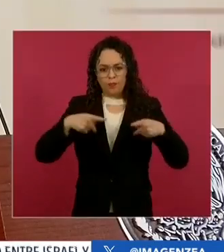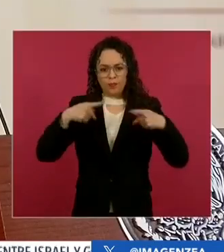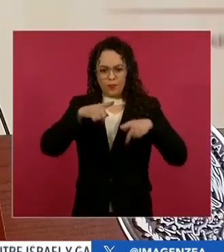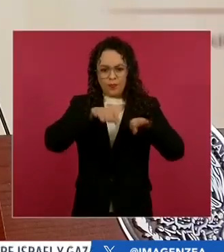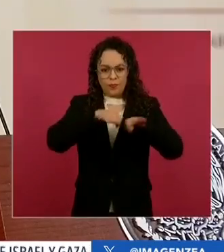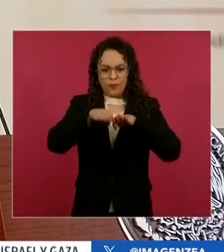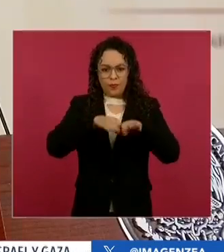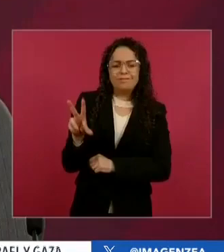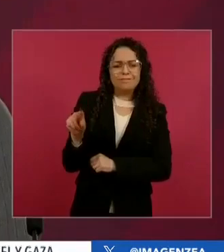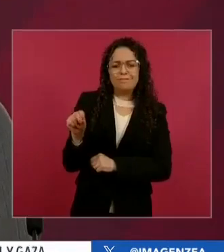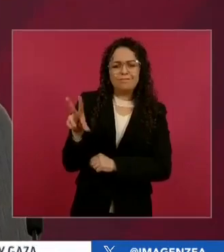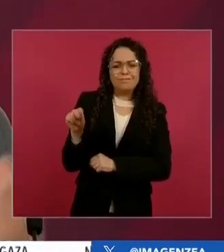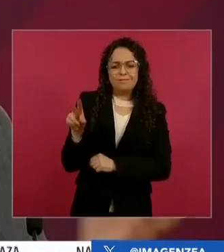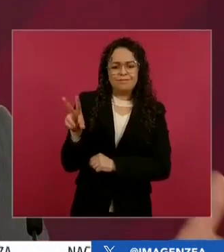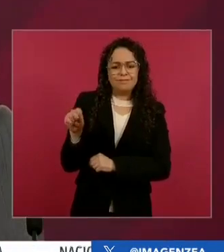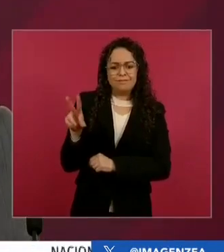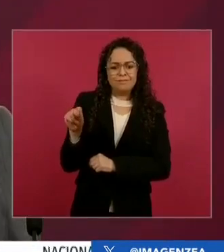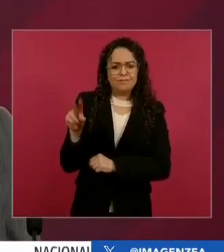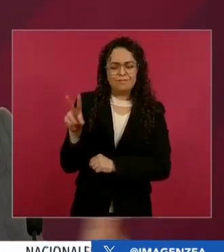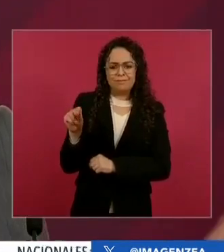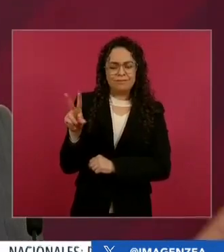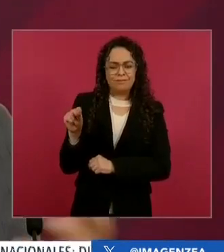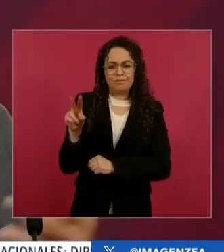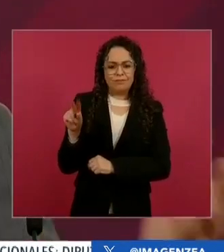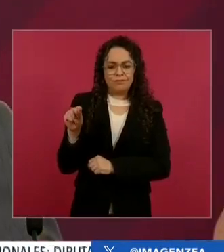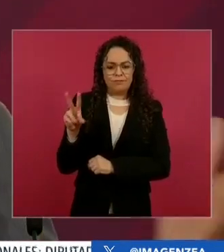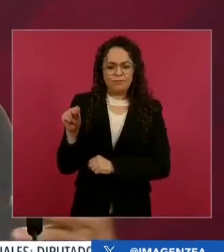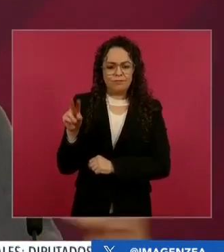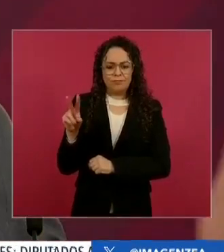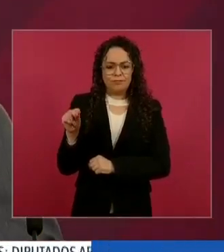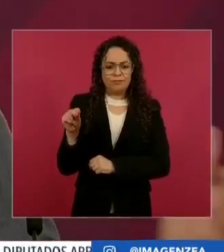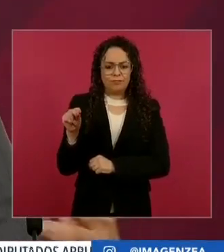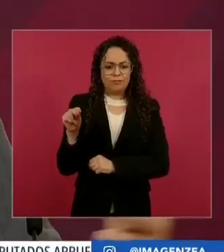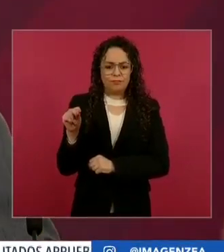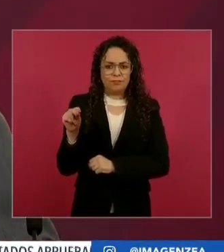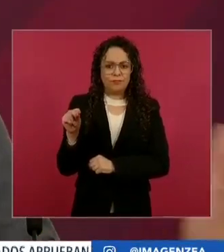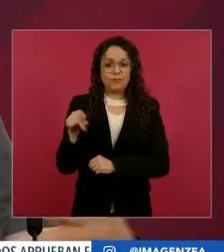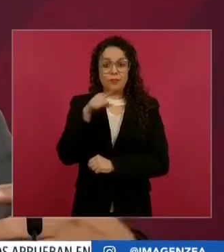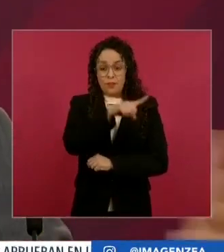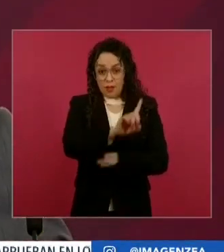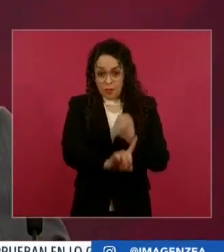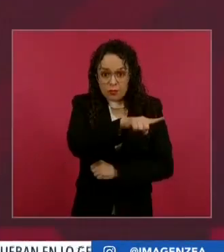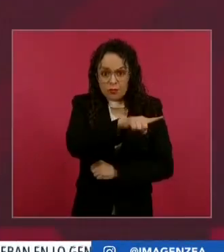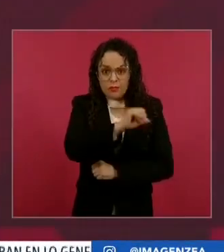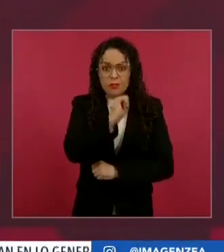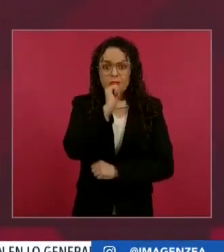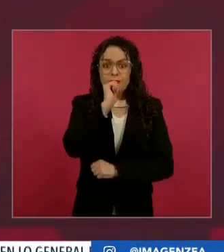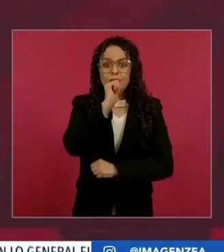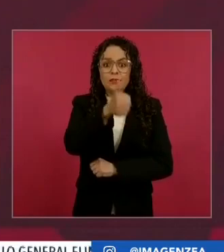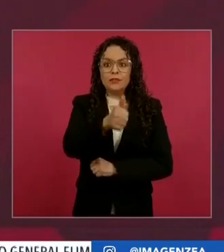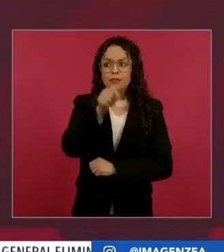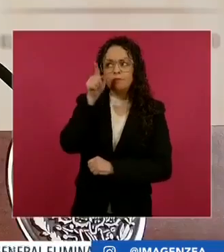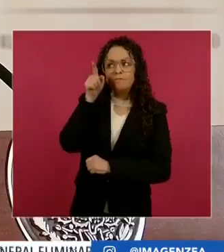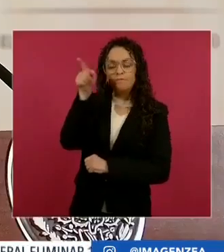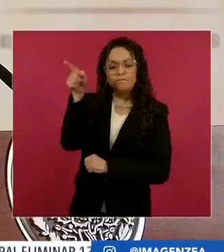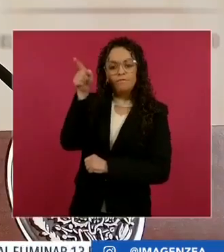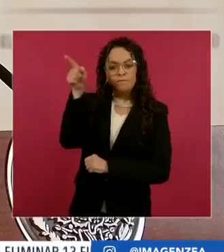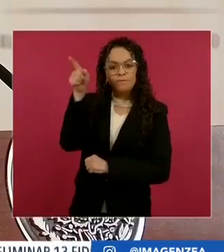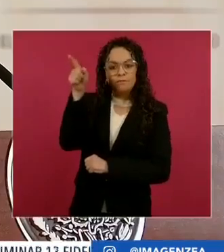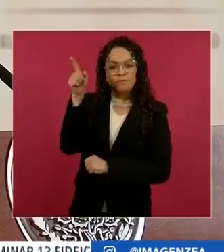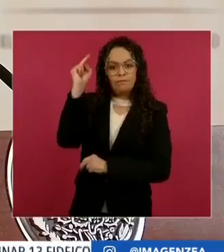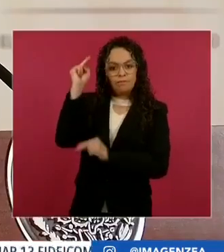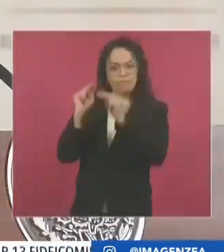con ellos, que ellos no van a salir perjudicados en nada, que no los usen, que no